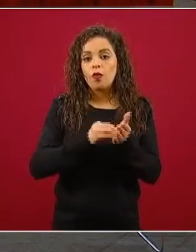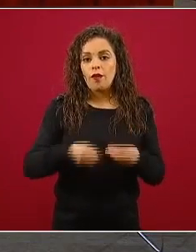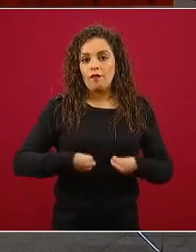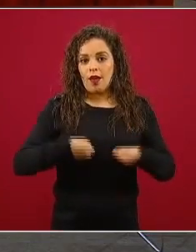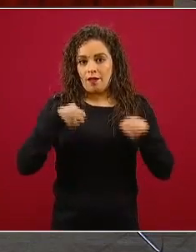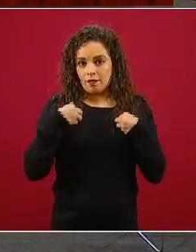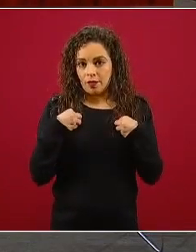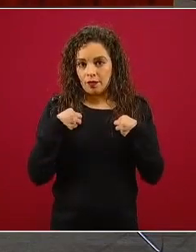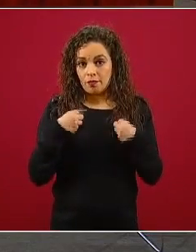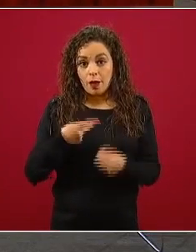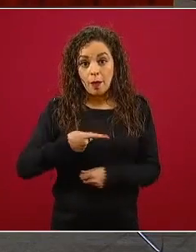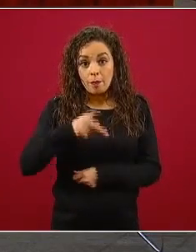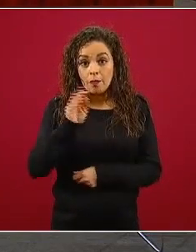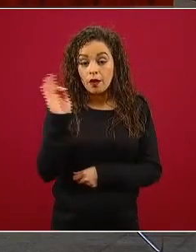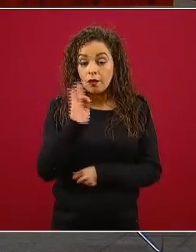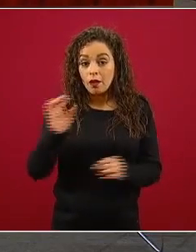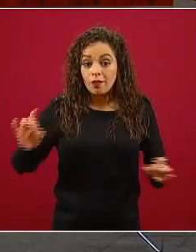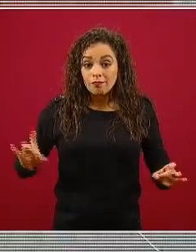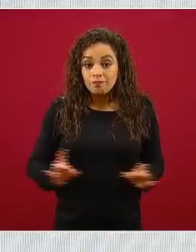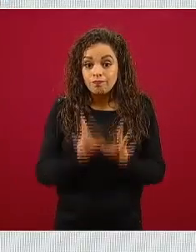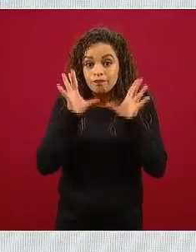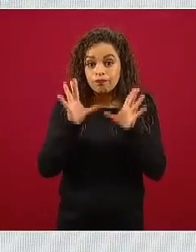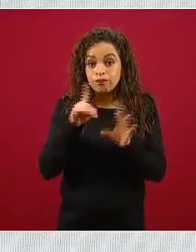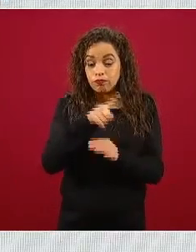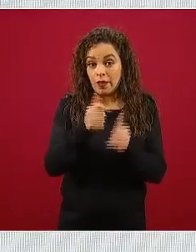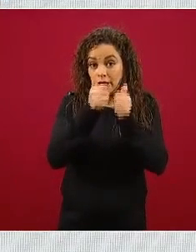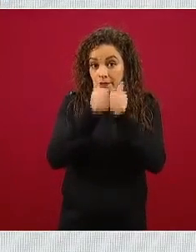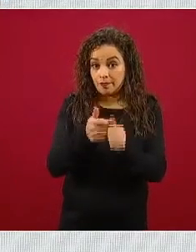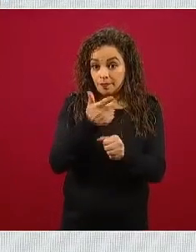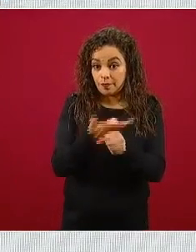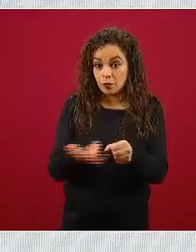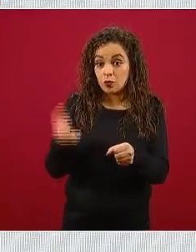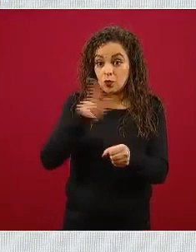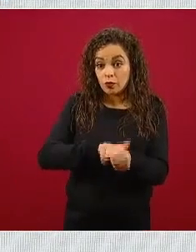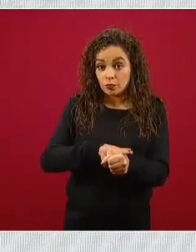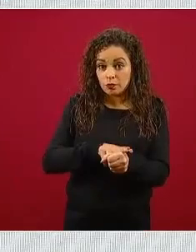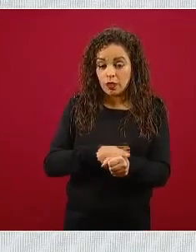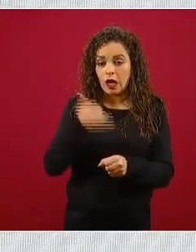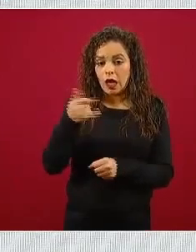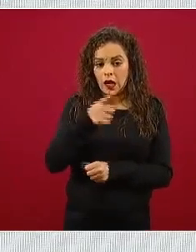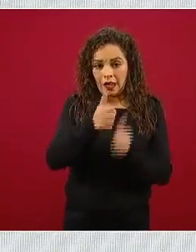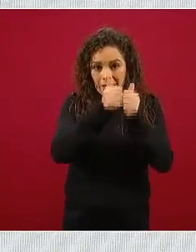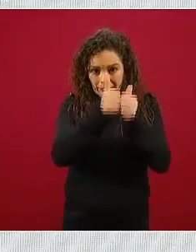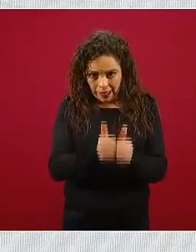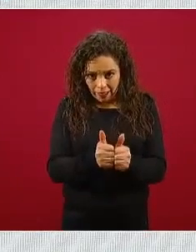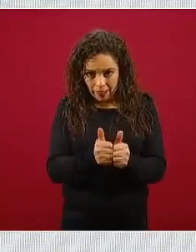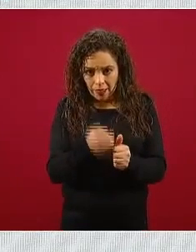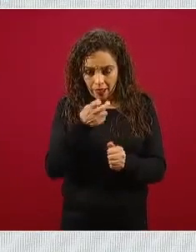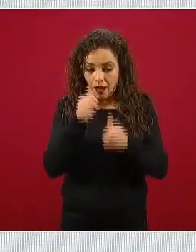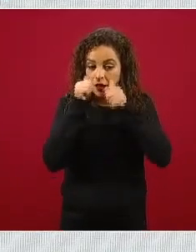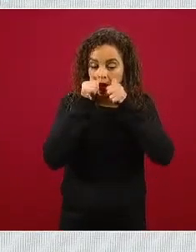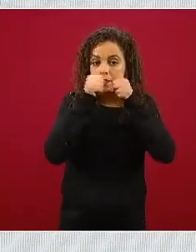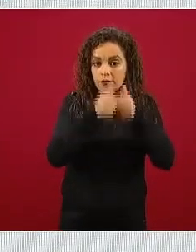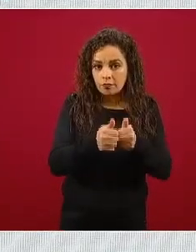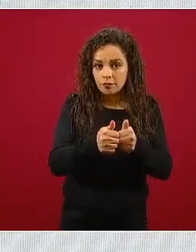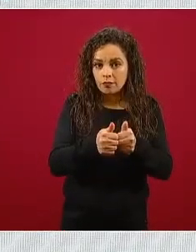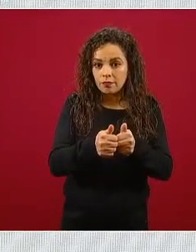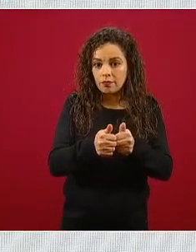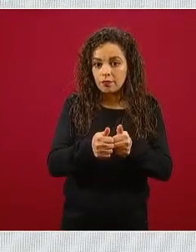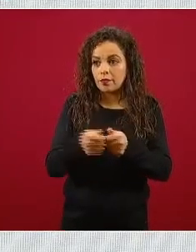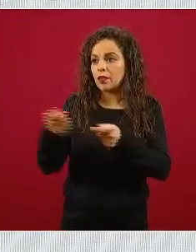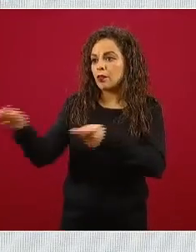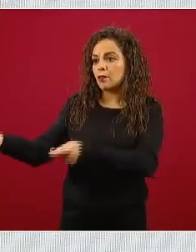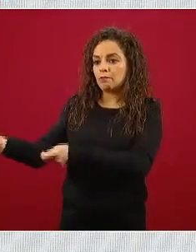fallecer, pero puede ser que está hospitalizada la persona y durante el curso de su hospitalización llega el resultado,